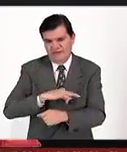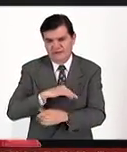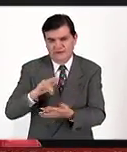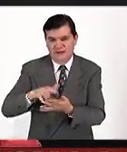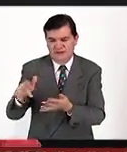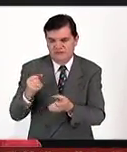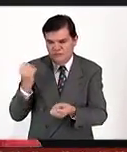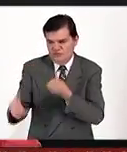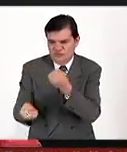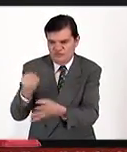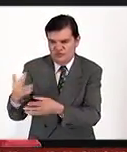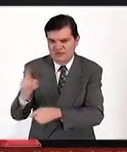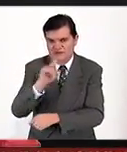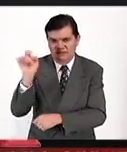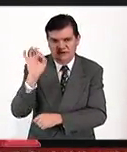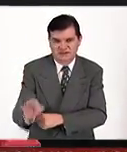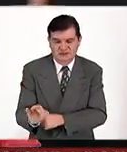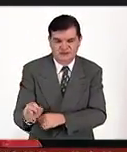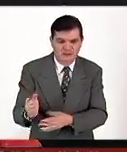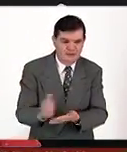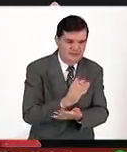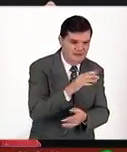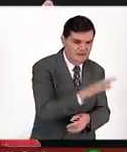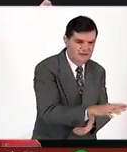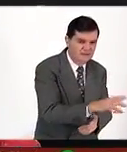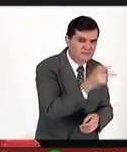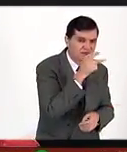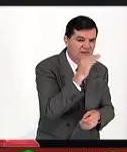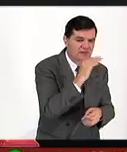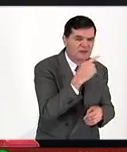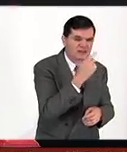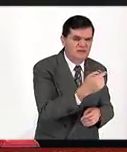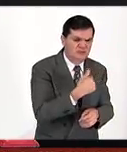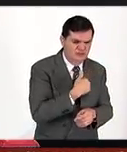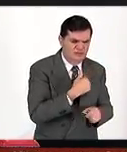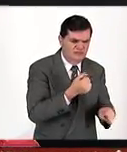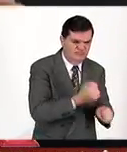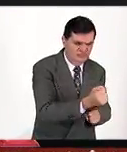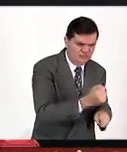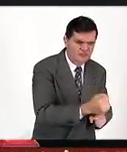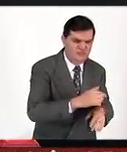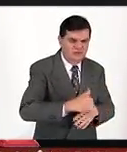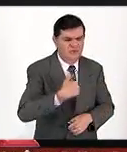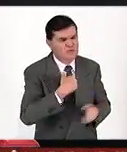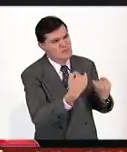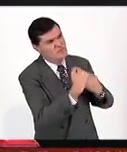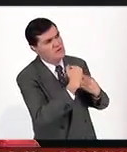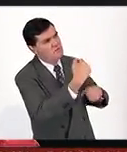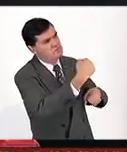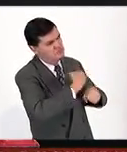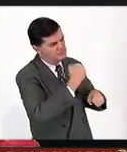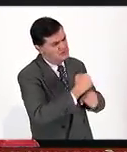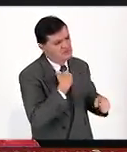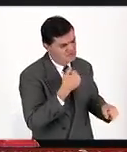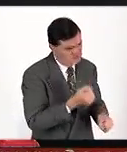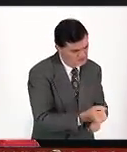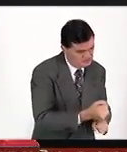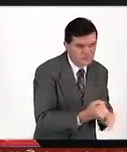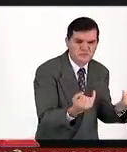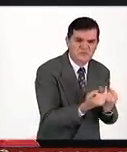es dándole absolutamente todo. Y en el otro extremo los papás que dicen, yo voy a pegar porque a mí me pegaron de niño y me